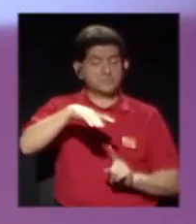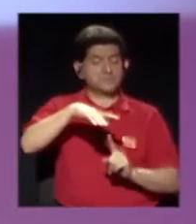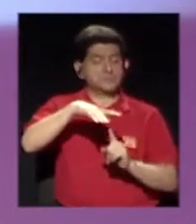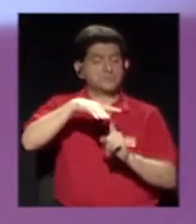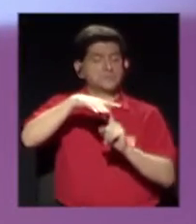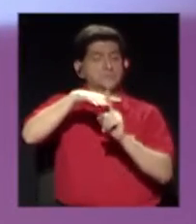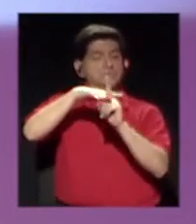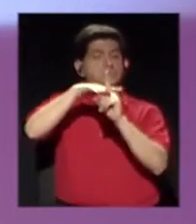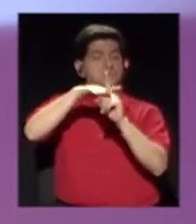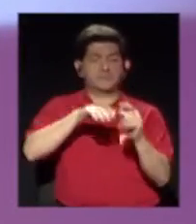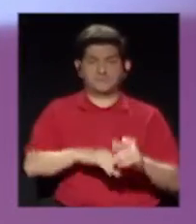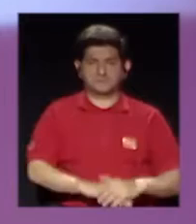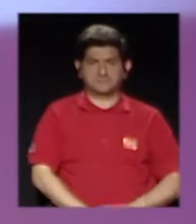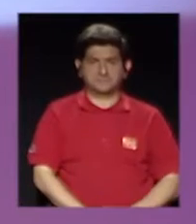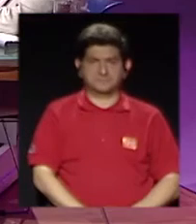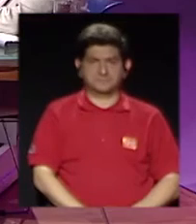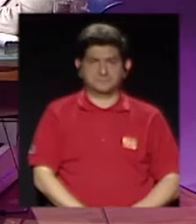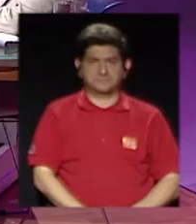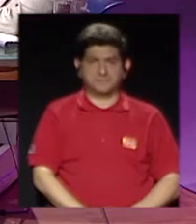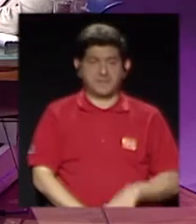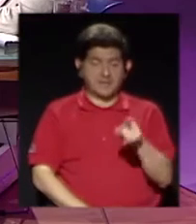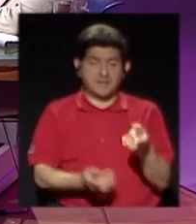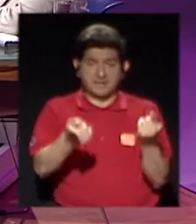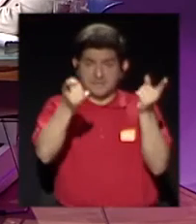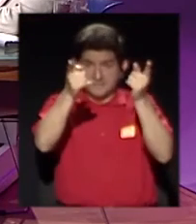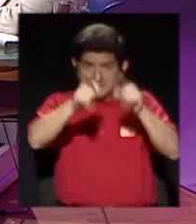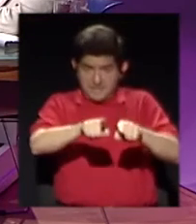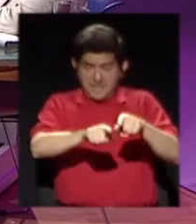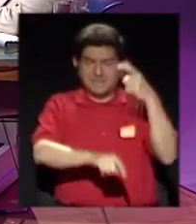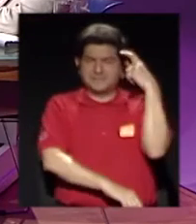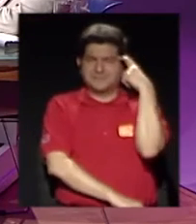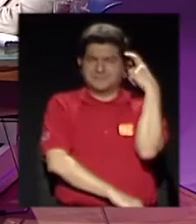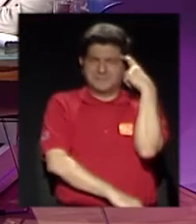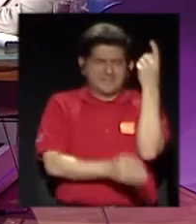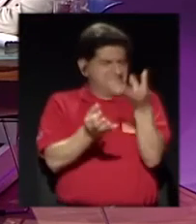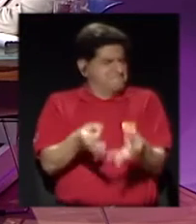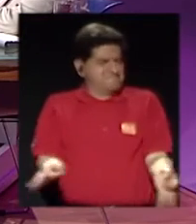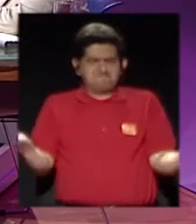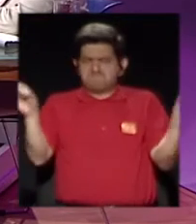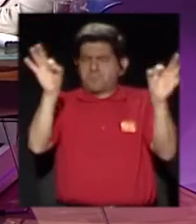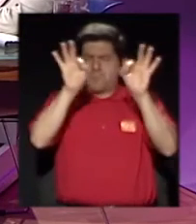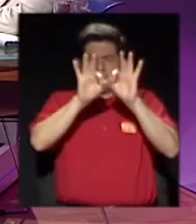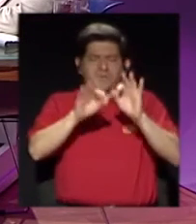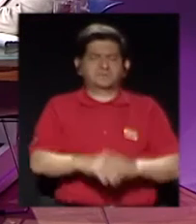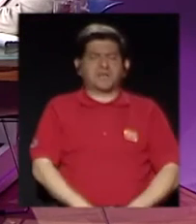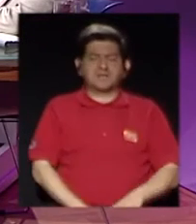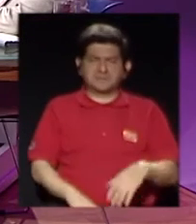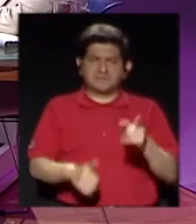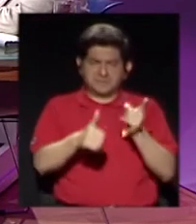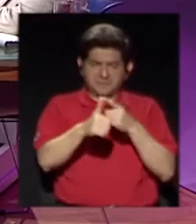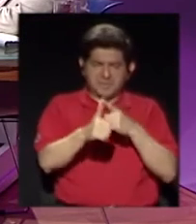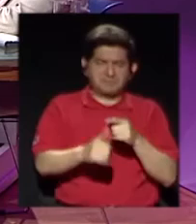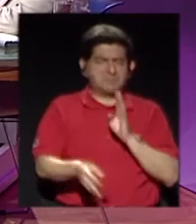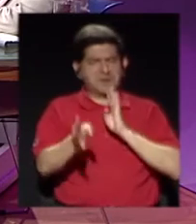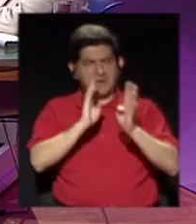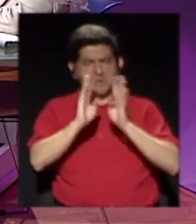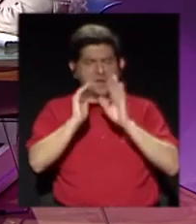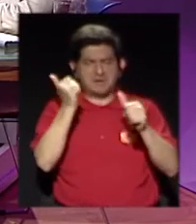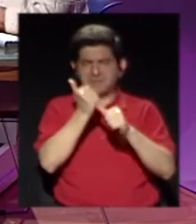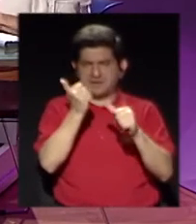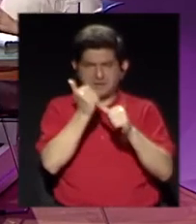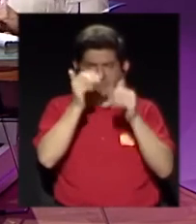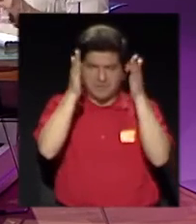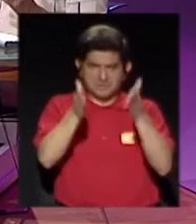en los cuales para este caso consideramos importante que fuera una conversación desde el equipo de asesor